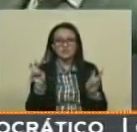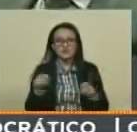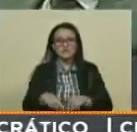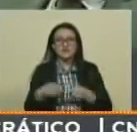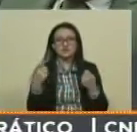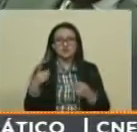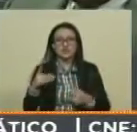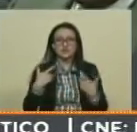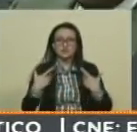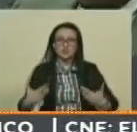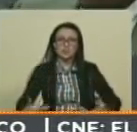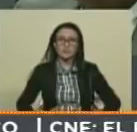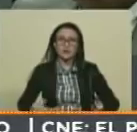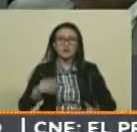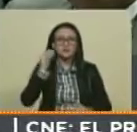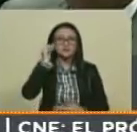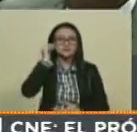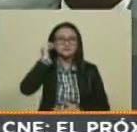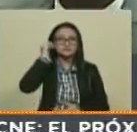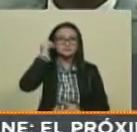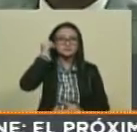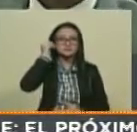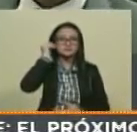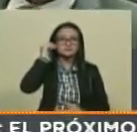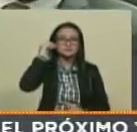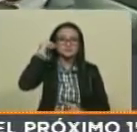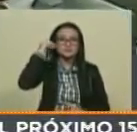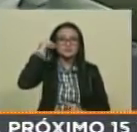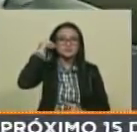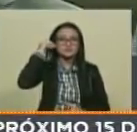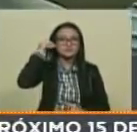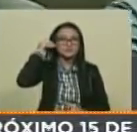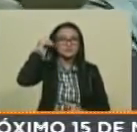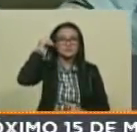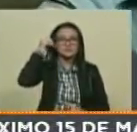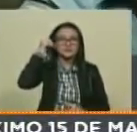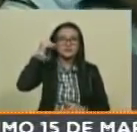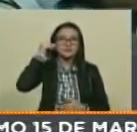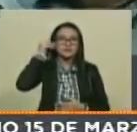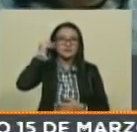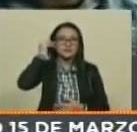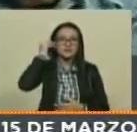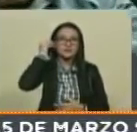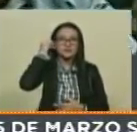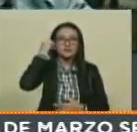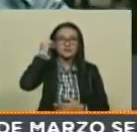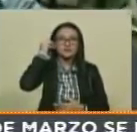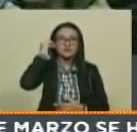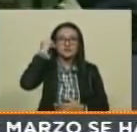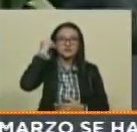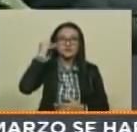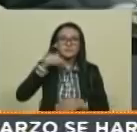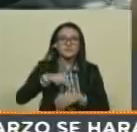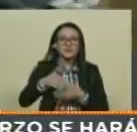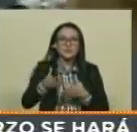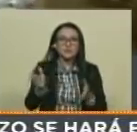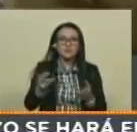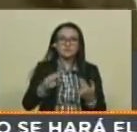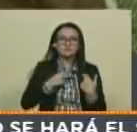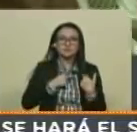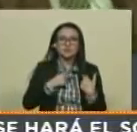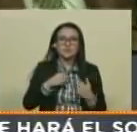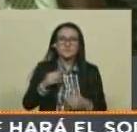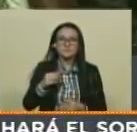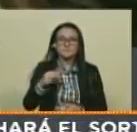violaciones a derechos humanos. Quiero recordar que el Ministerio Público, en casos tomados por la justicia militar que